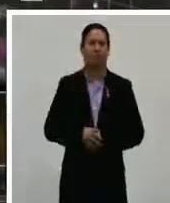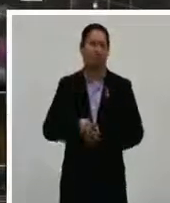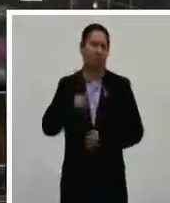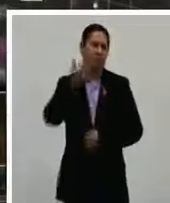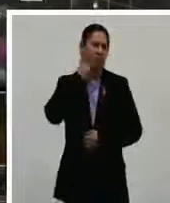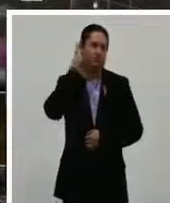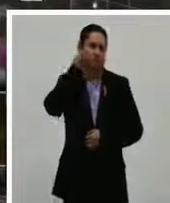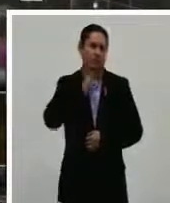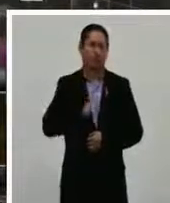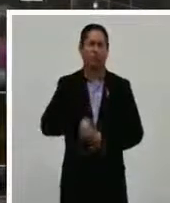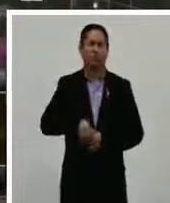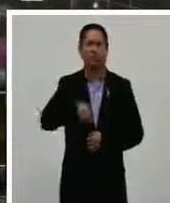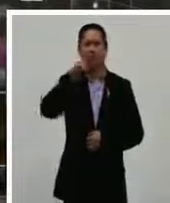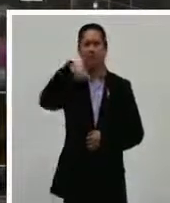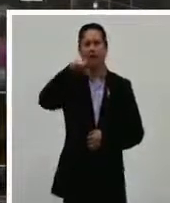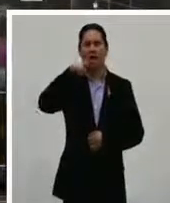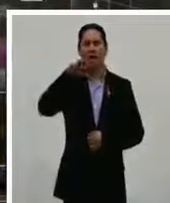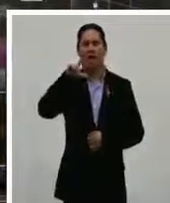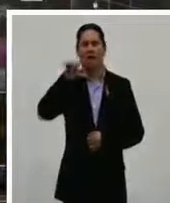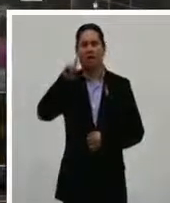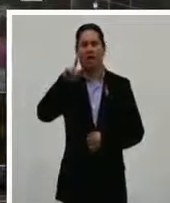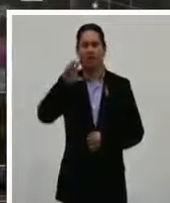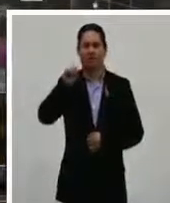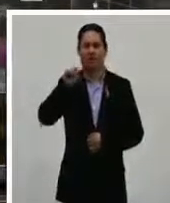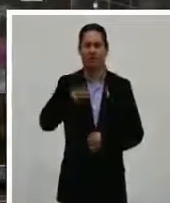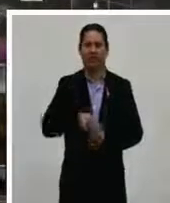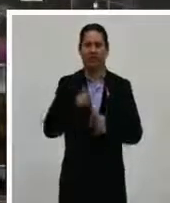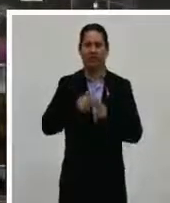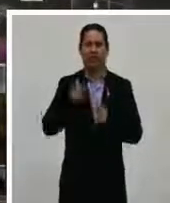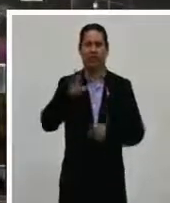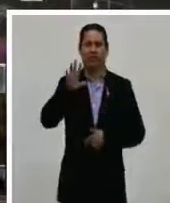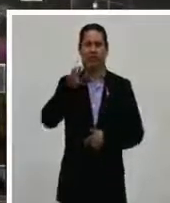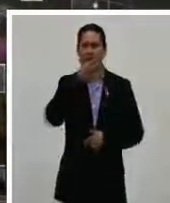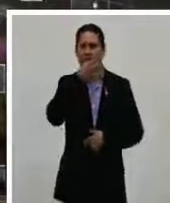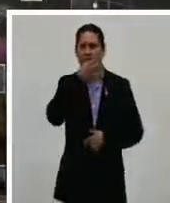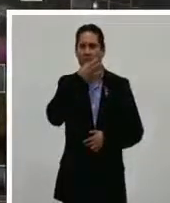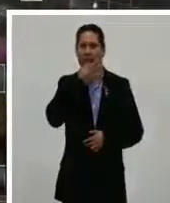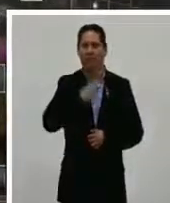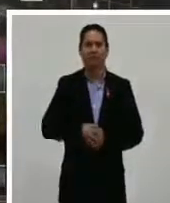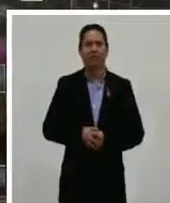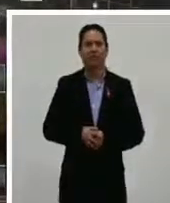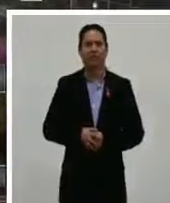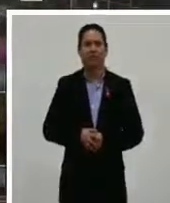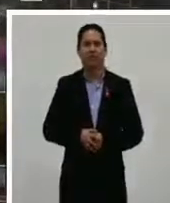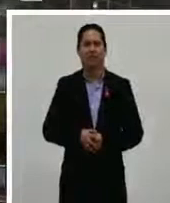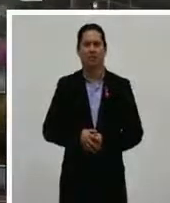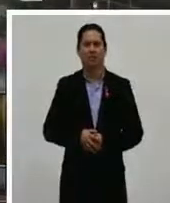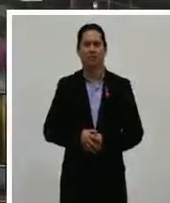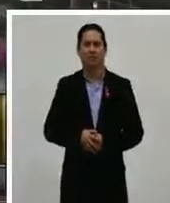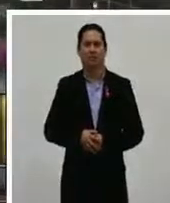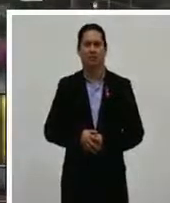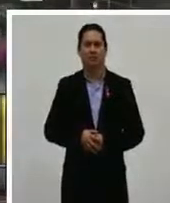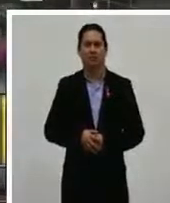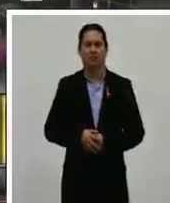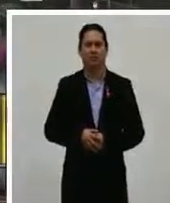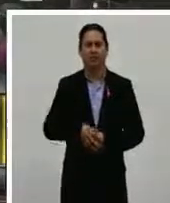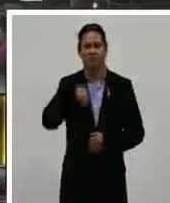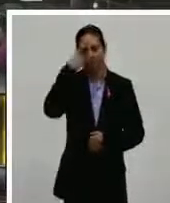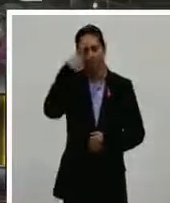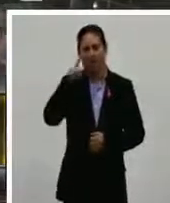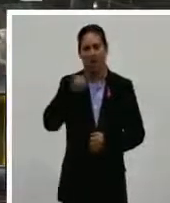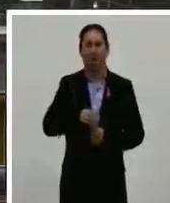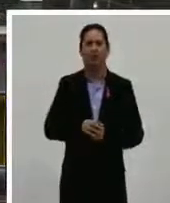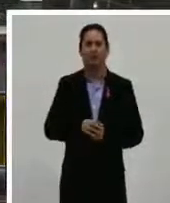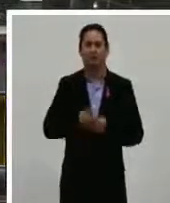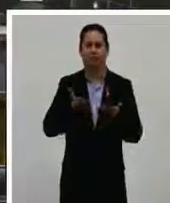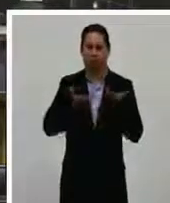a la diputada maría elena vía toro culebro del partido chiapas unidos hasta por cinco minutos para